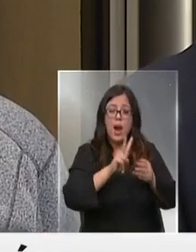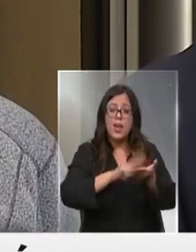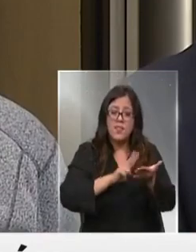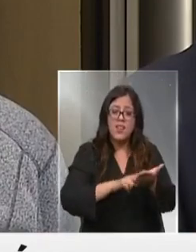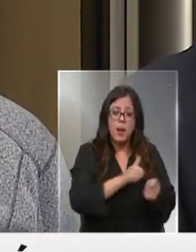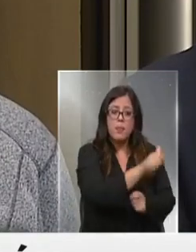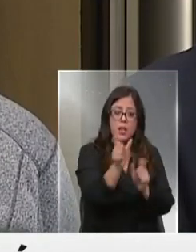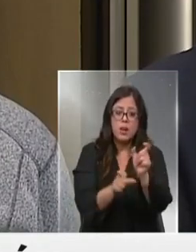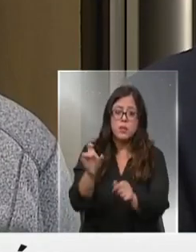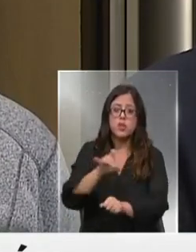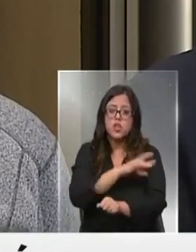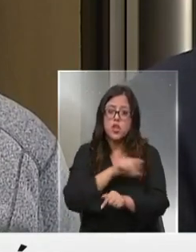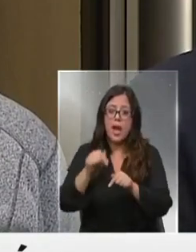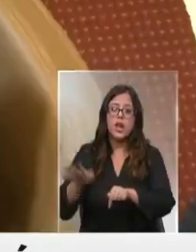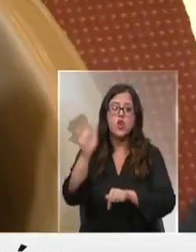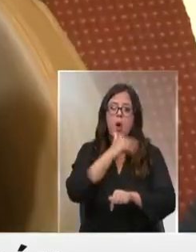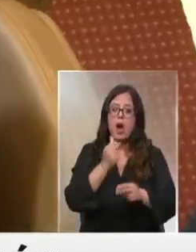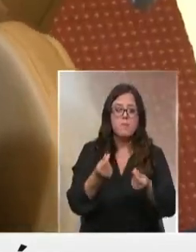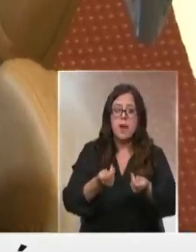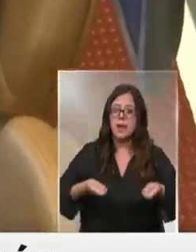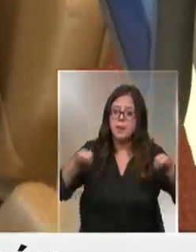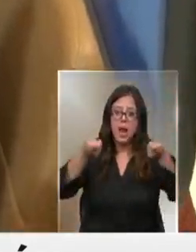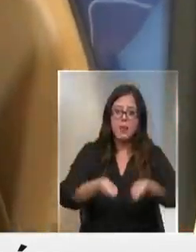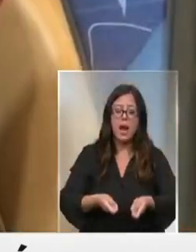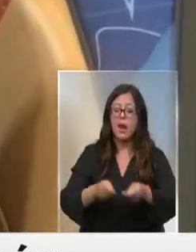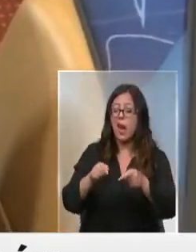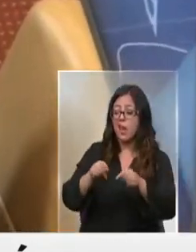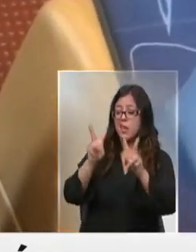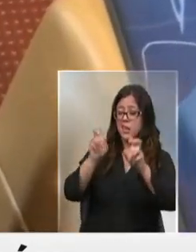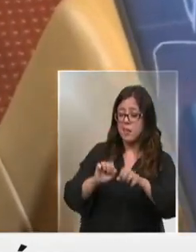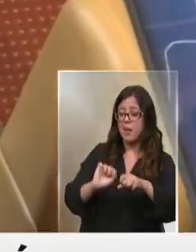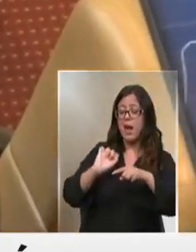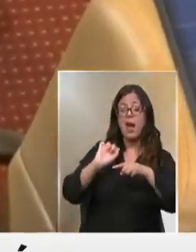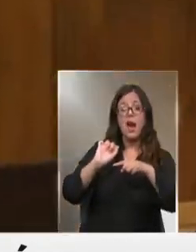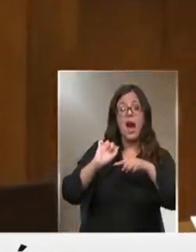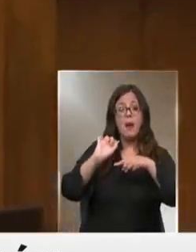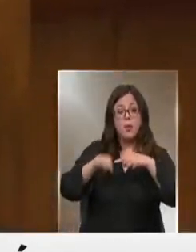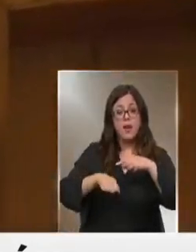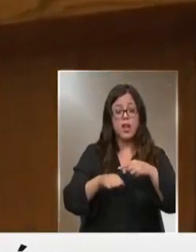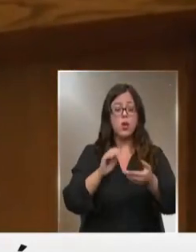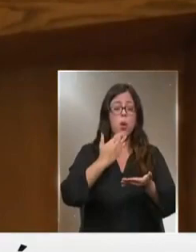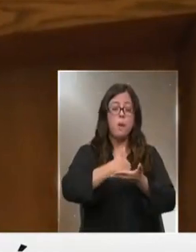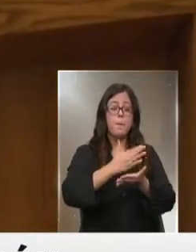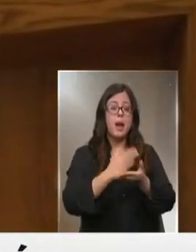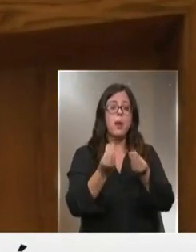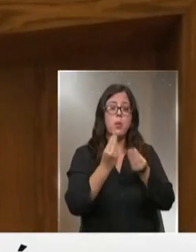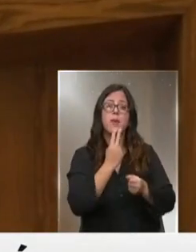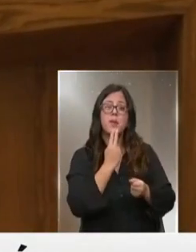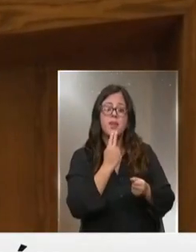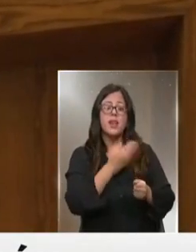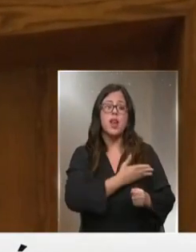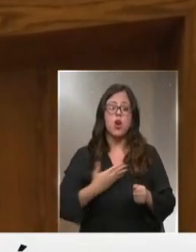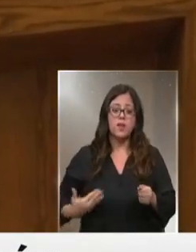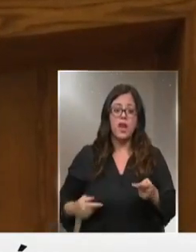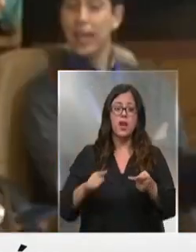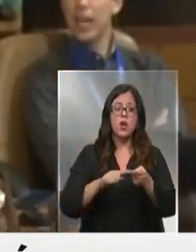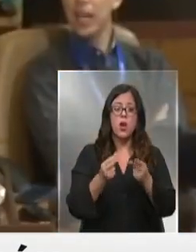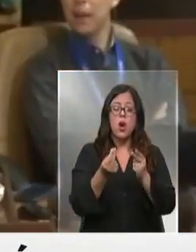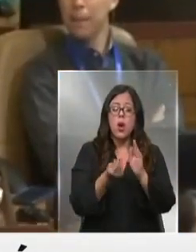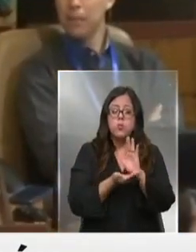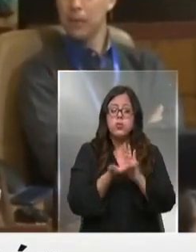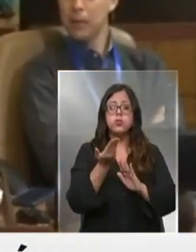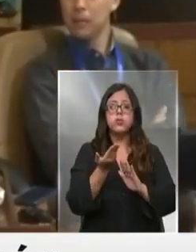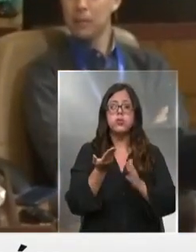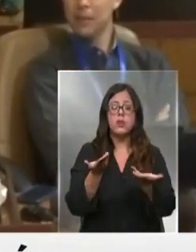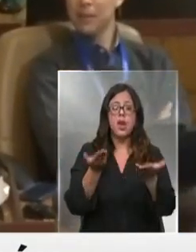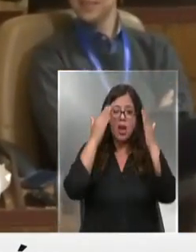chilenos, no van a haber recursos. De lo aprobado, el Plan Buen Vivir del Gobierno, junto con el aumento del per cápita de atención primaria